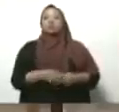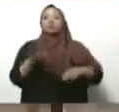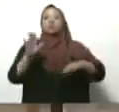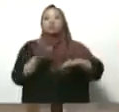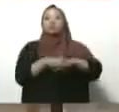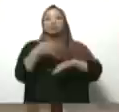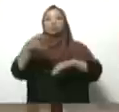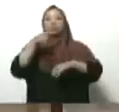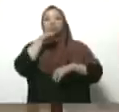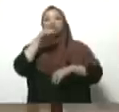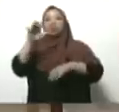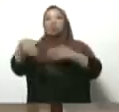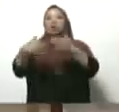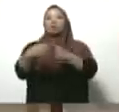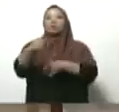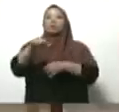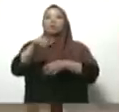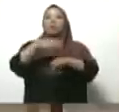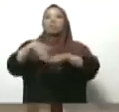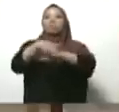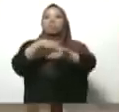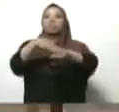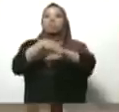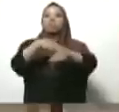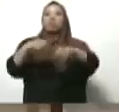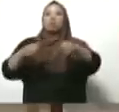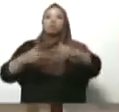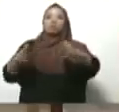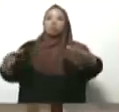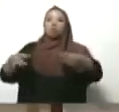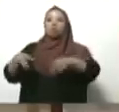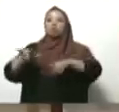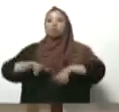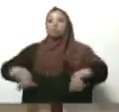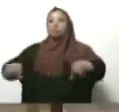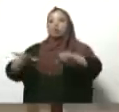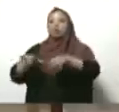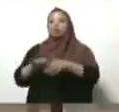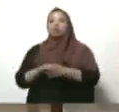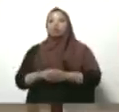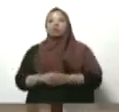se aborda al que va llegando al ministerio público en toda la sede